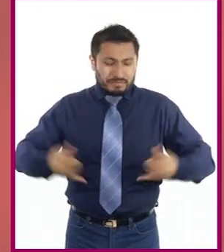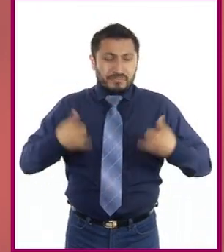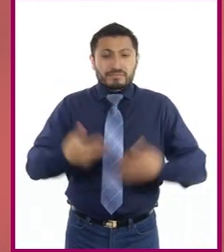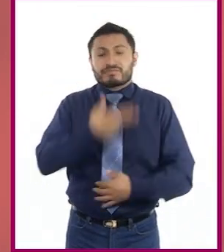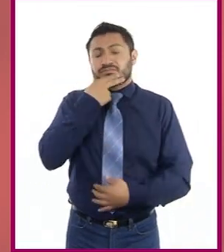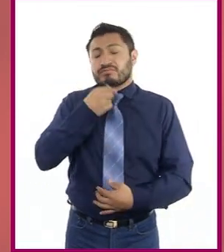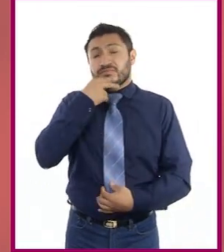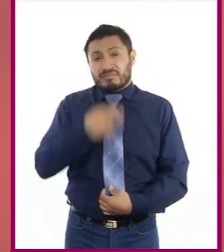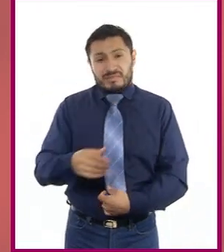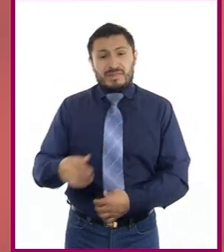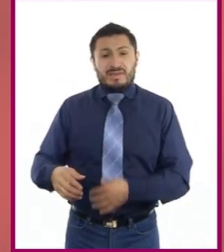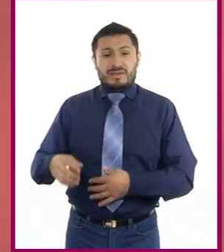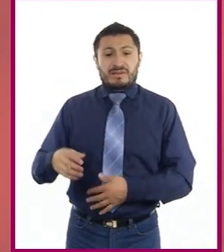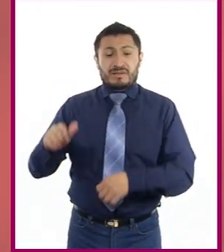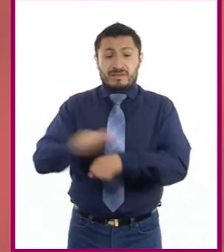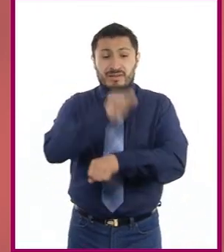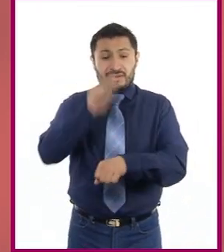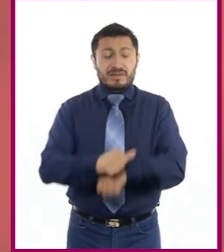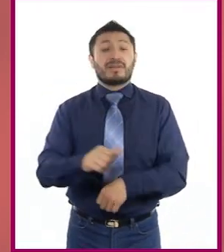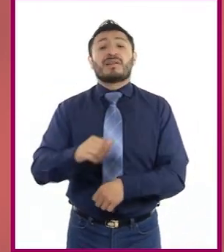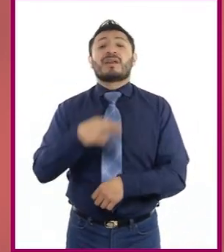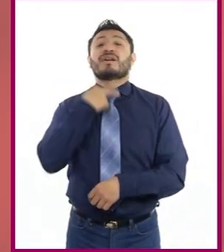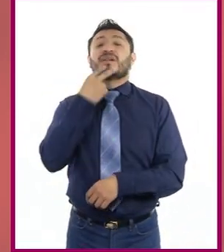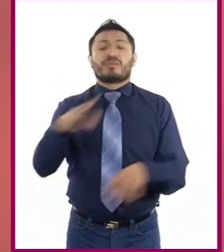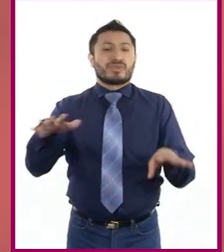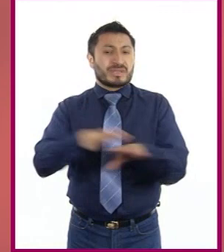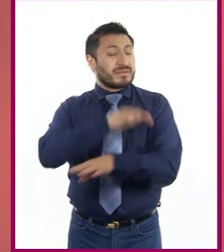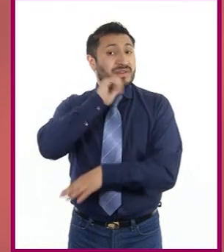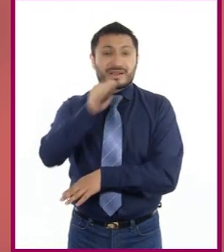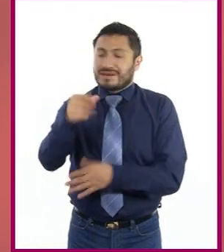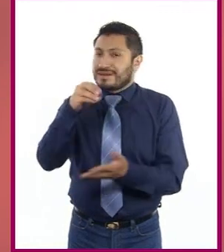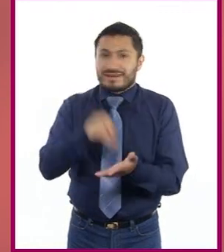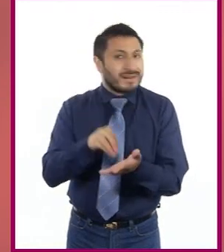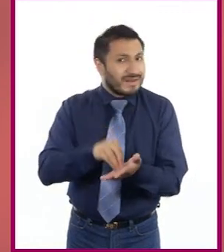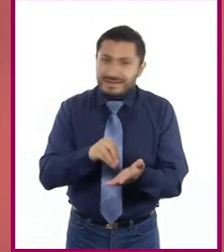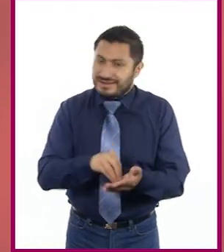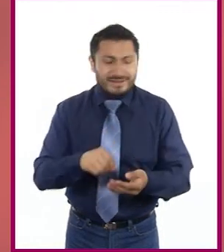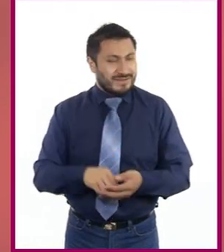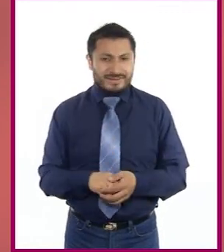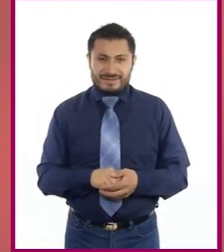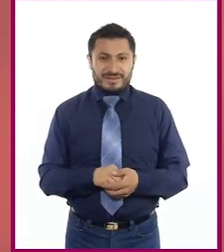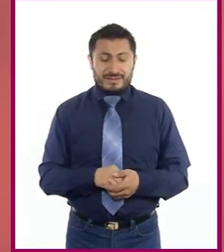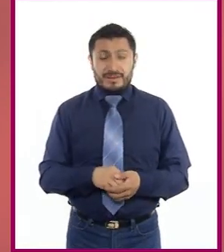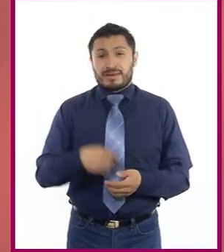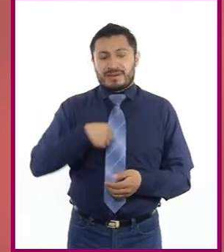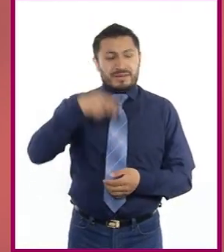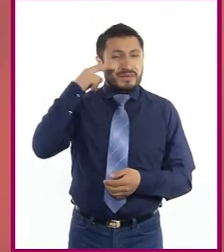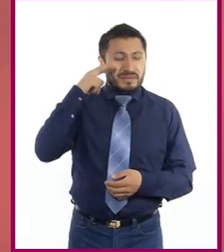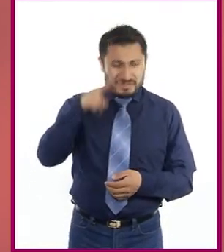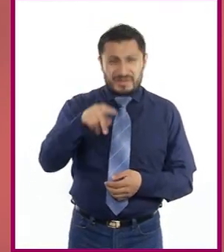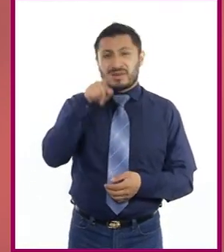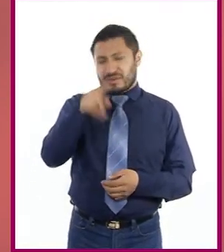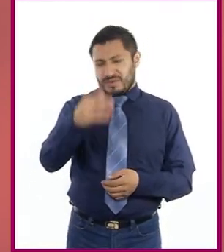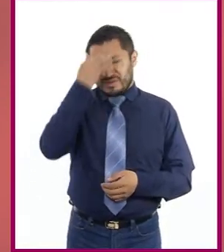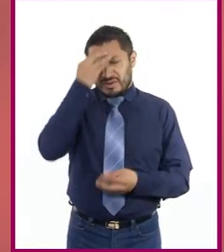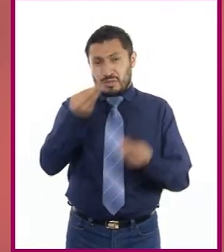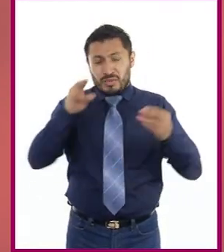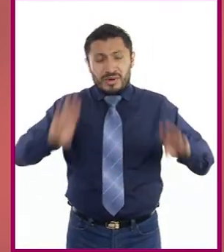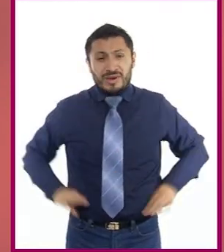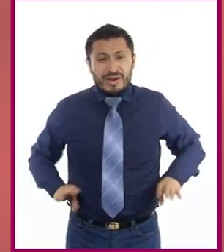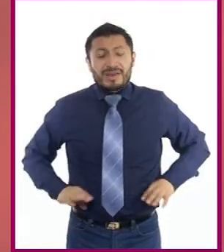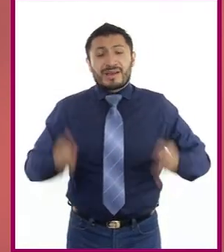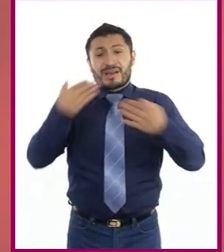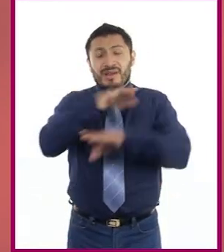joven al que no le había cambiado la voz todavía. Muy bien, veo que conoces bastantes detalles acerca